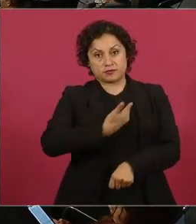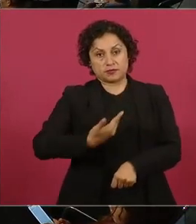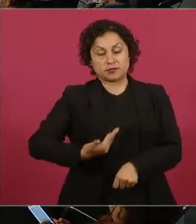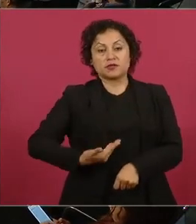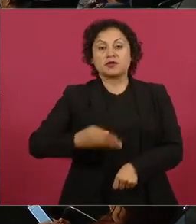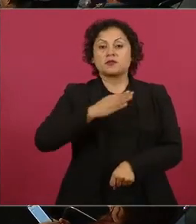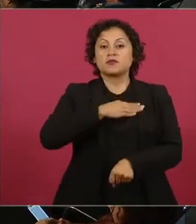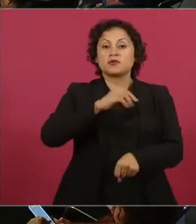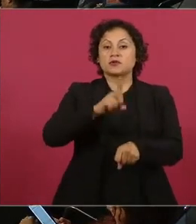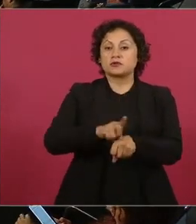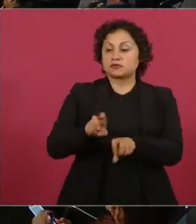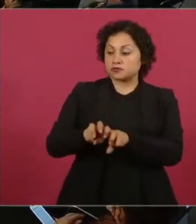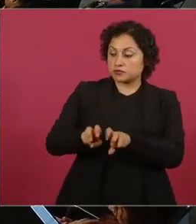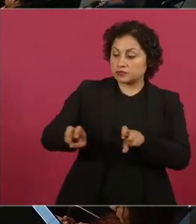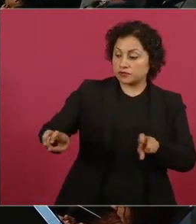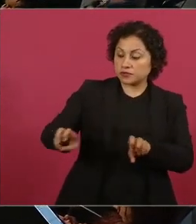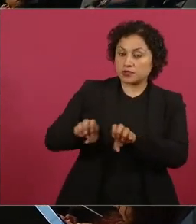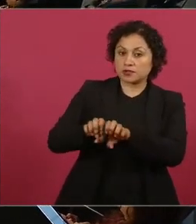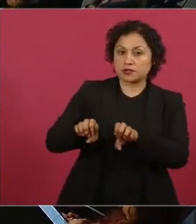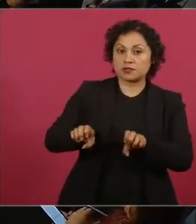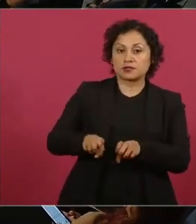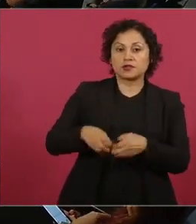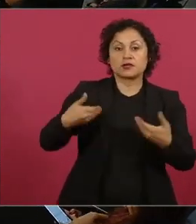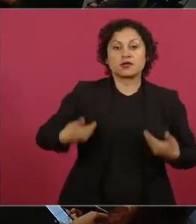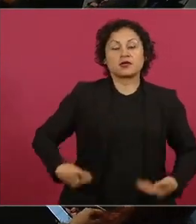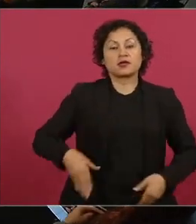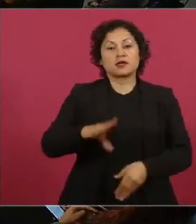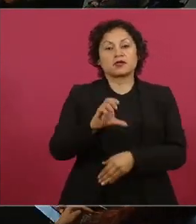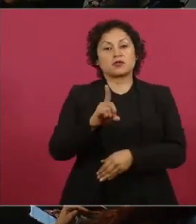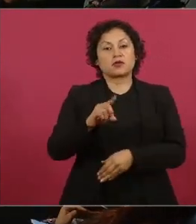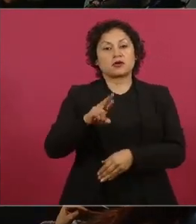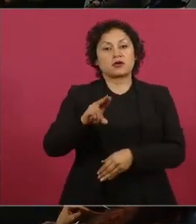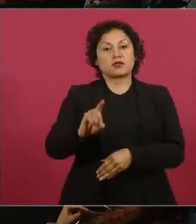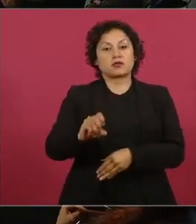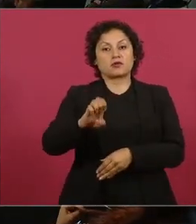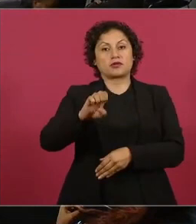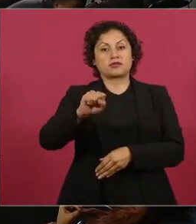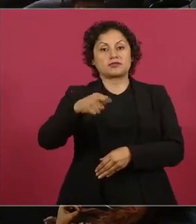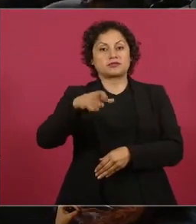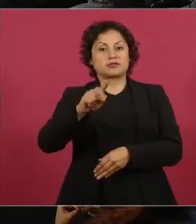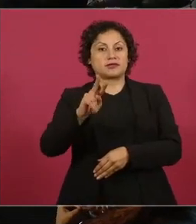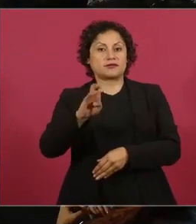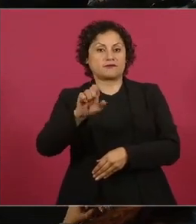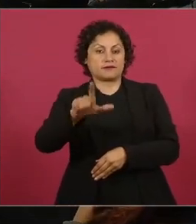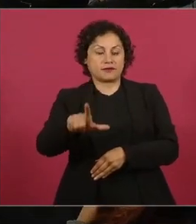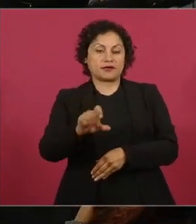del gabinete. Eduardo Esquivel Ancona, SDP Noticias.